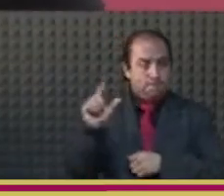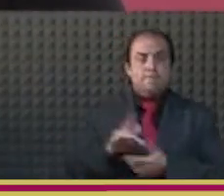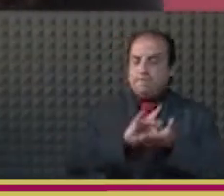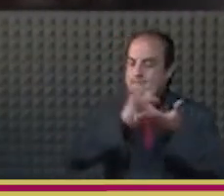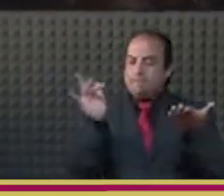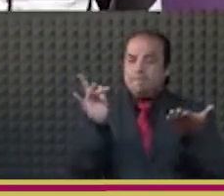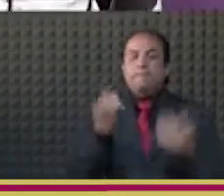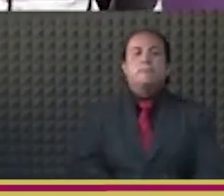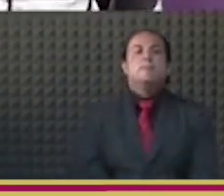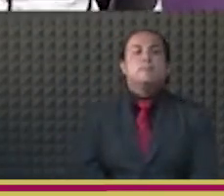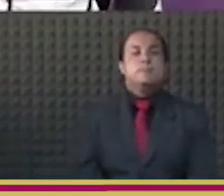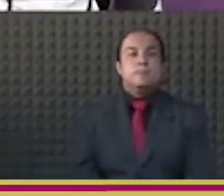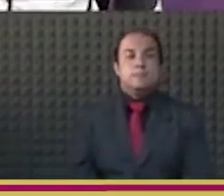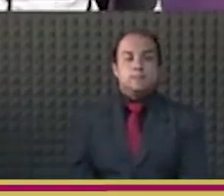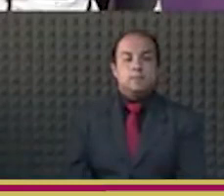Muchísimas gracias.